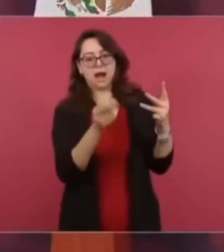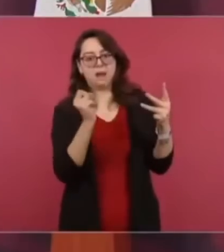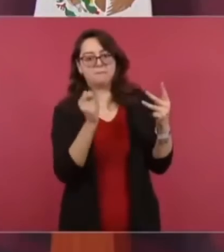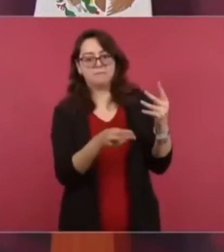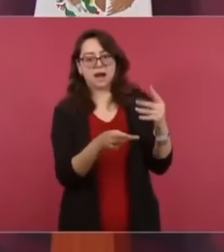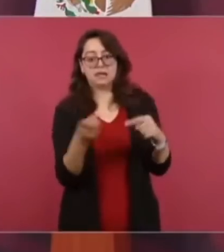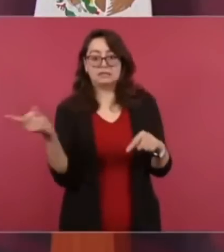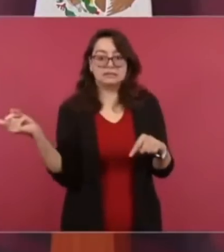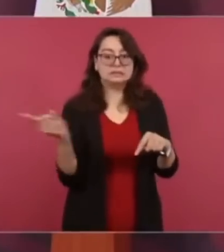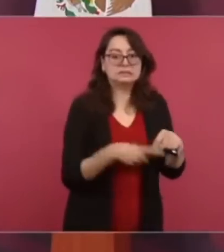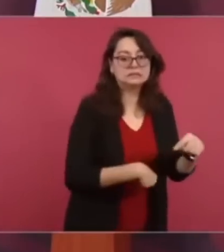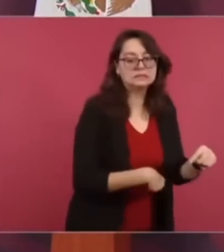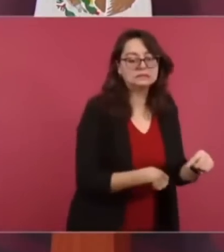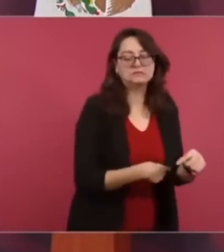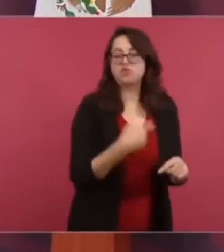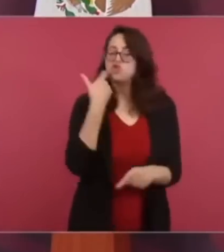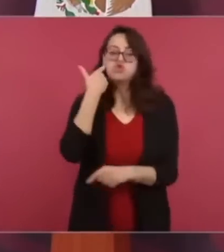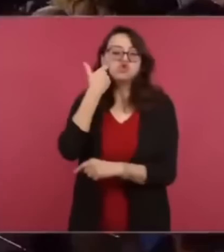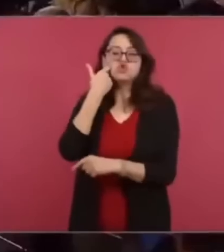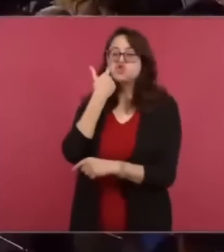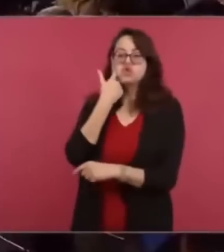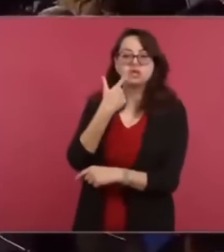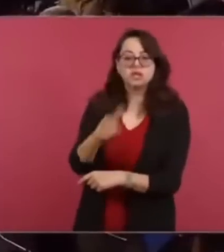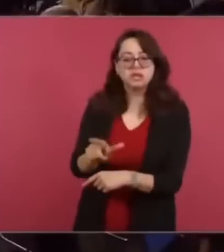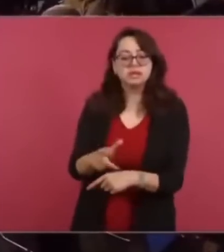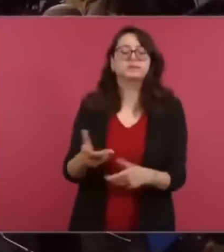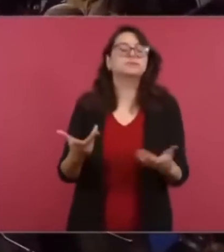¿Pero por qué no aceptan